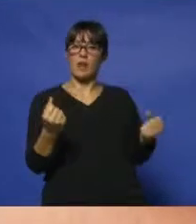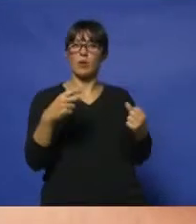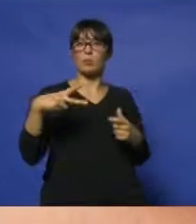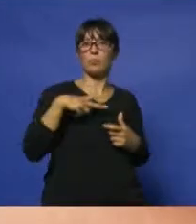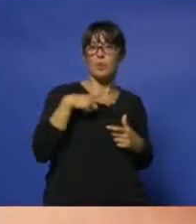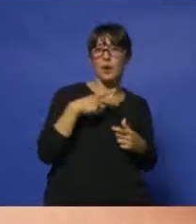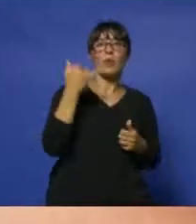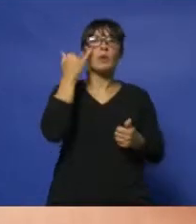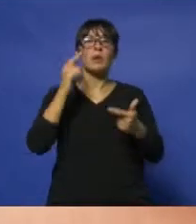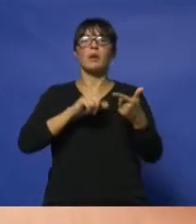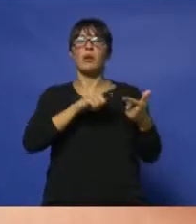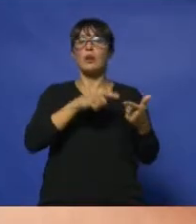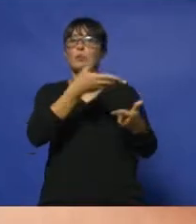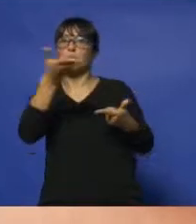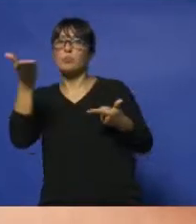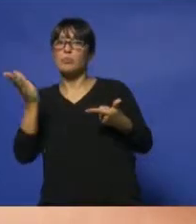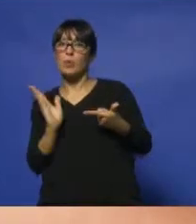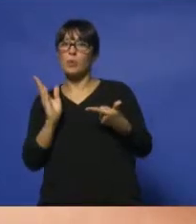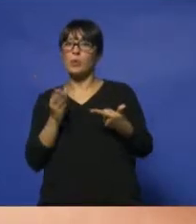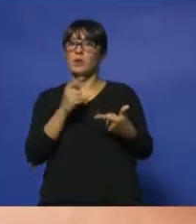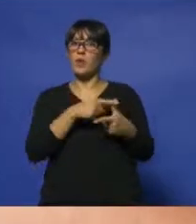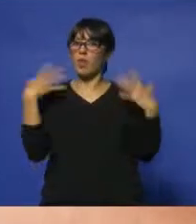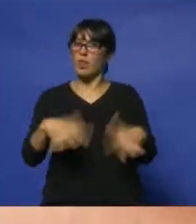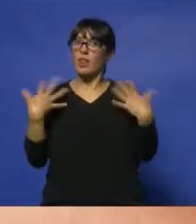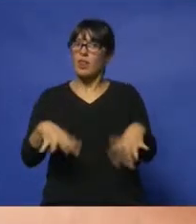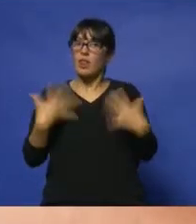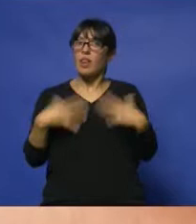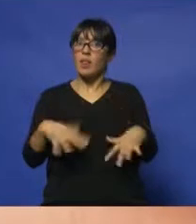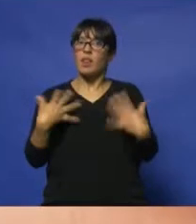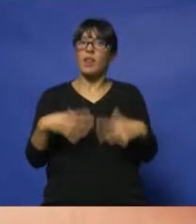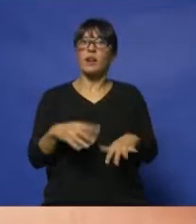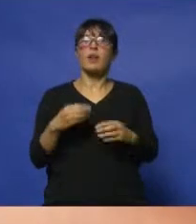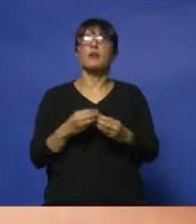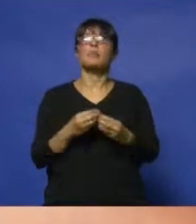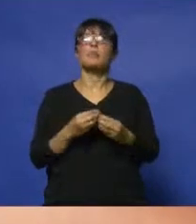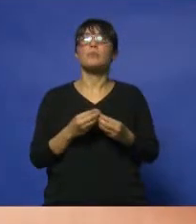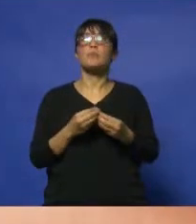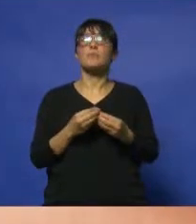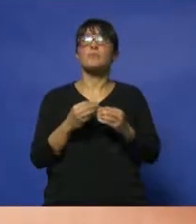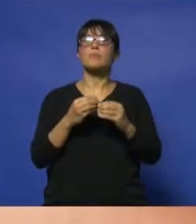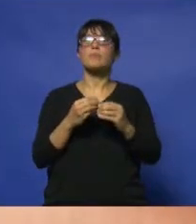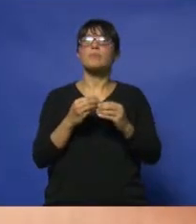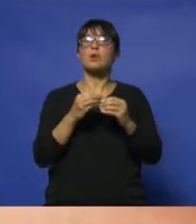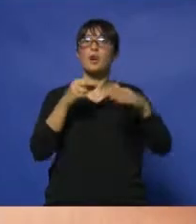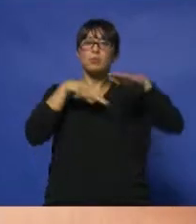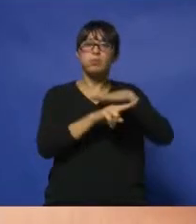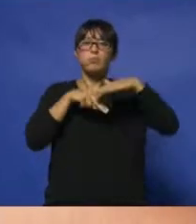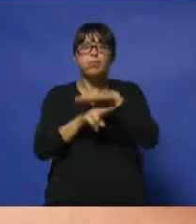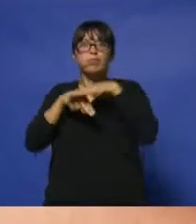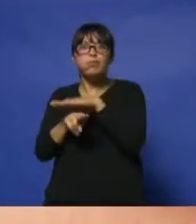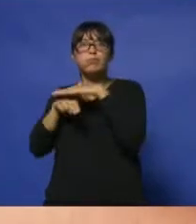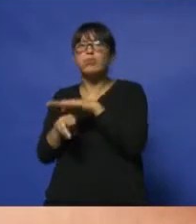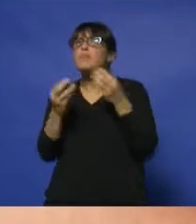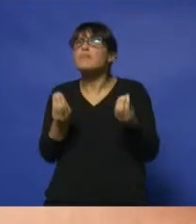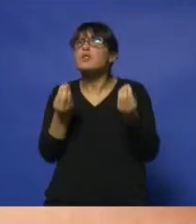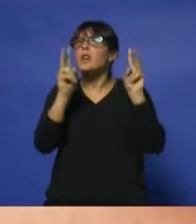sistema público, a cama caliente. Hemos comenzado la temporada más alta de internaciones. ¿Por qué? Por el